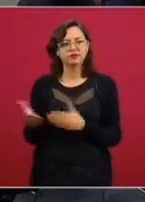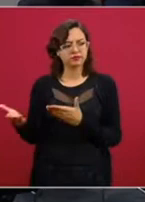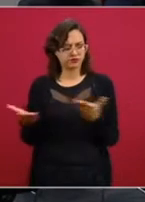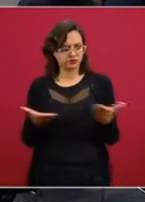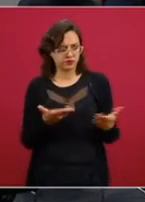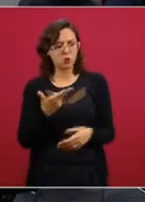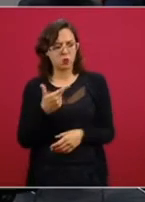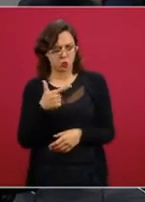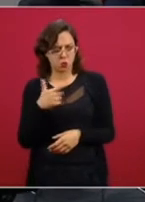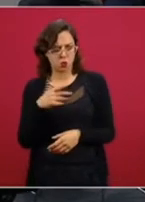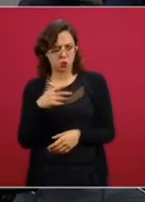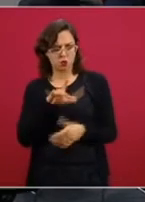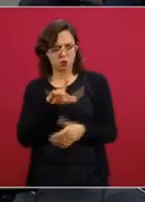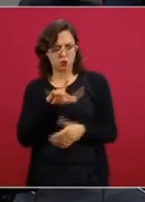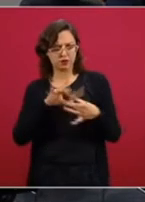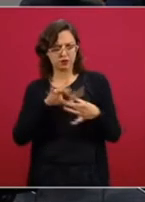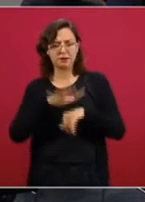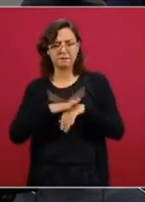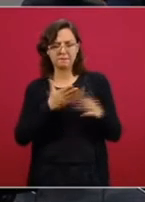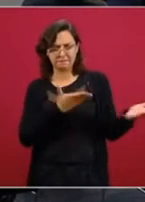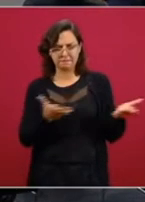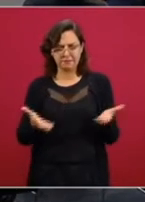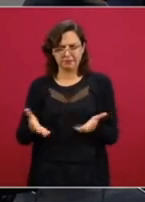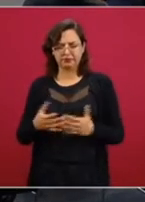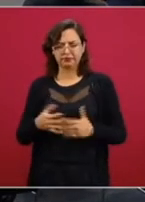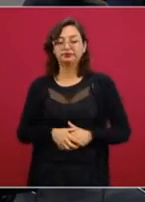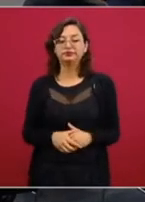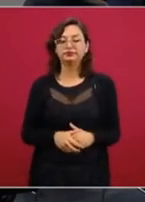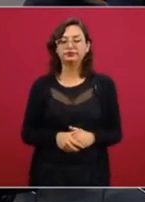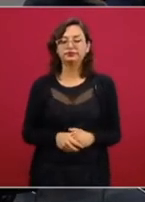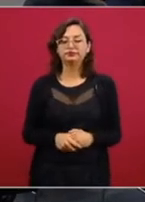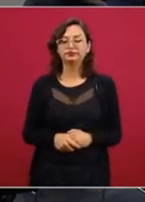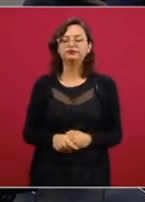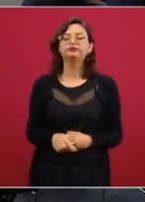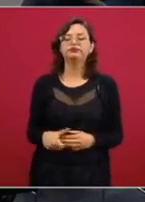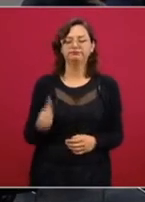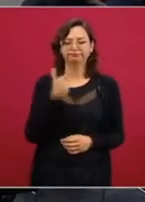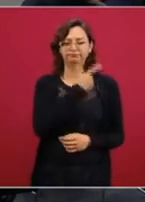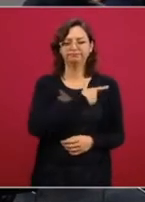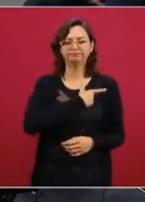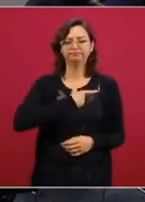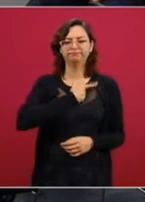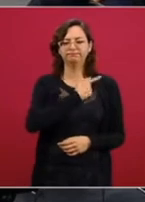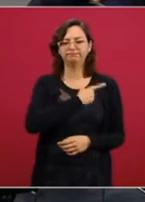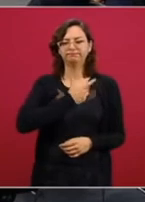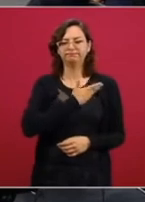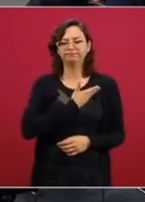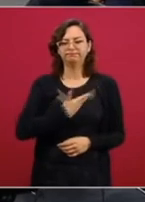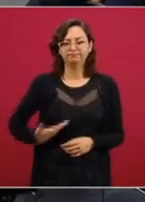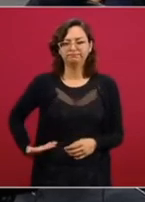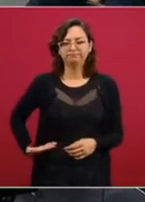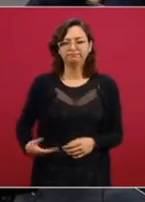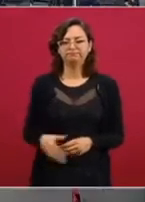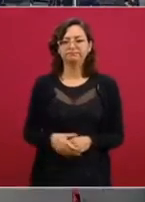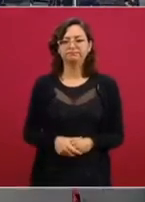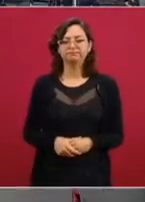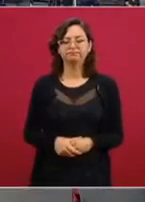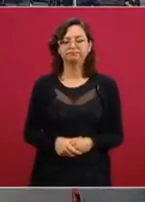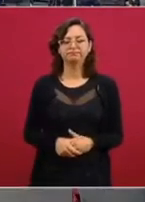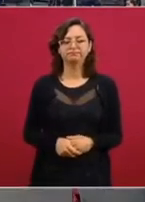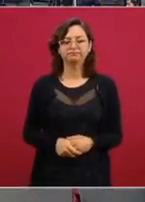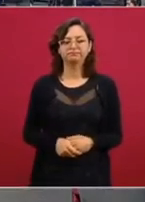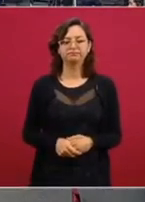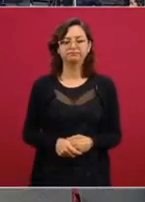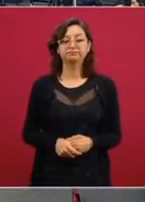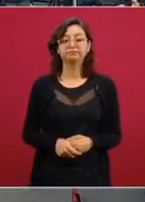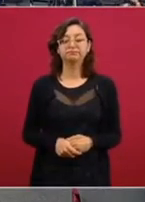esto o lo que preguntas. Con gusto, señor presidente. Efectivamente, el planteamiento